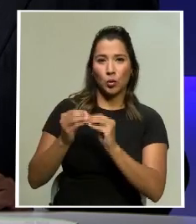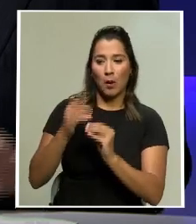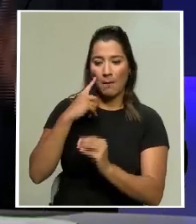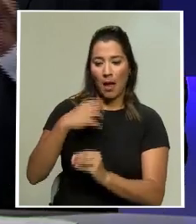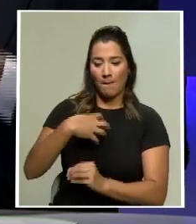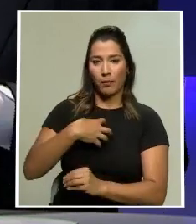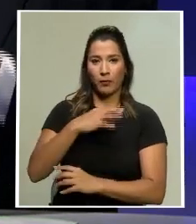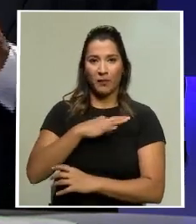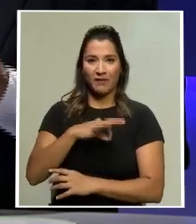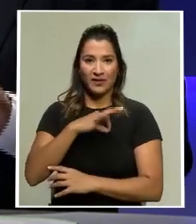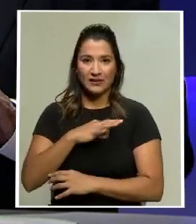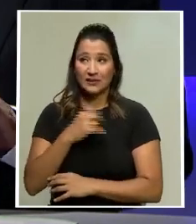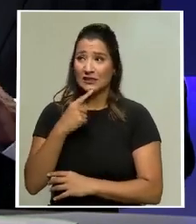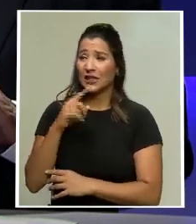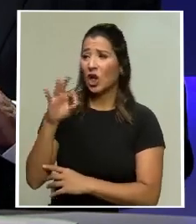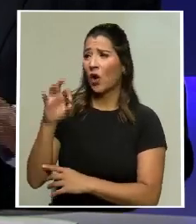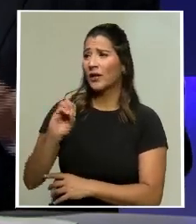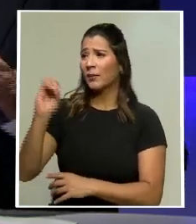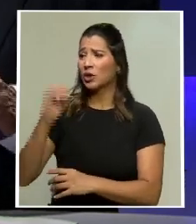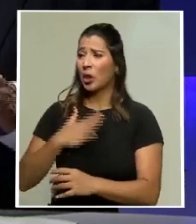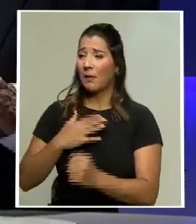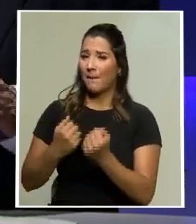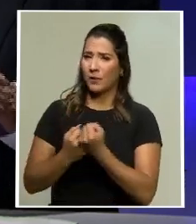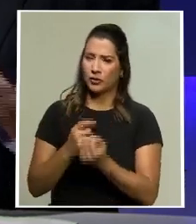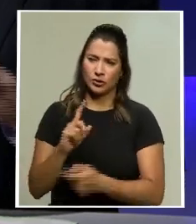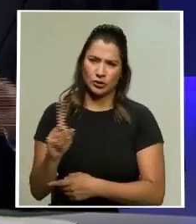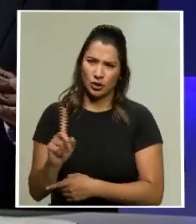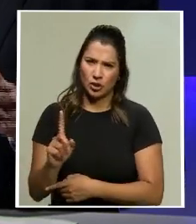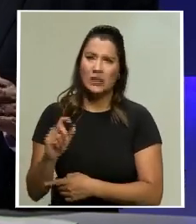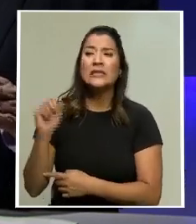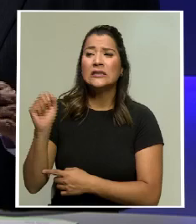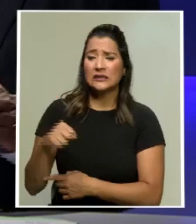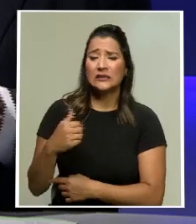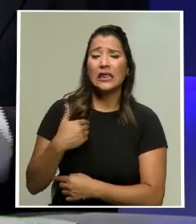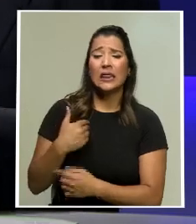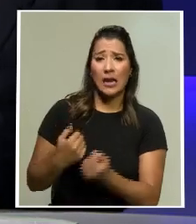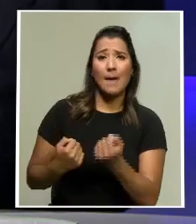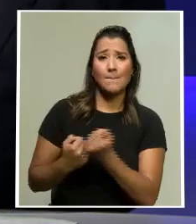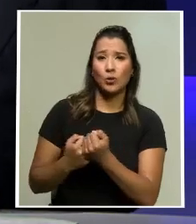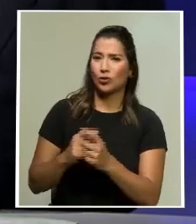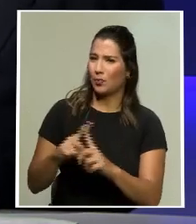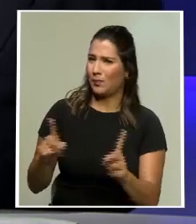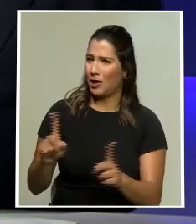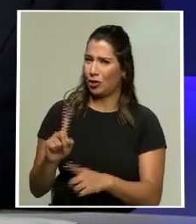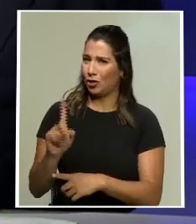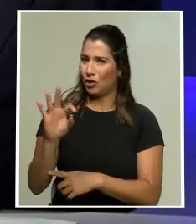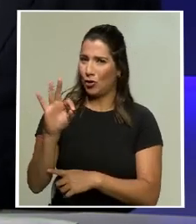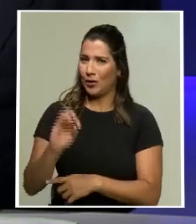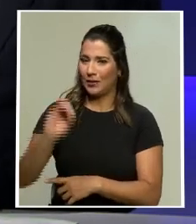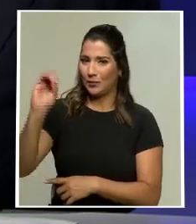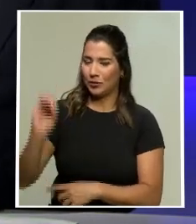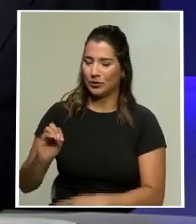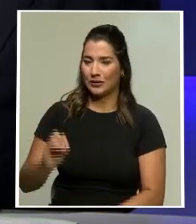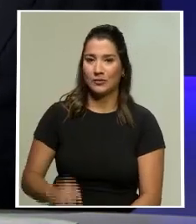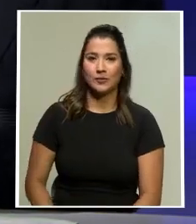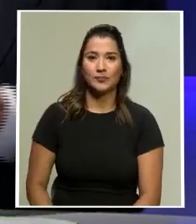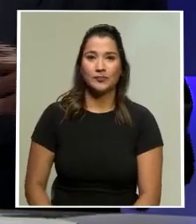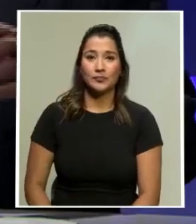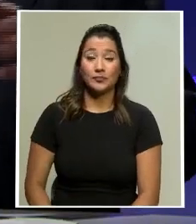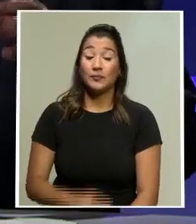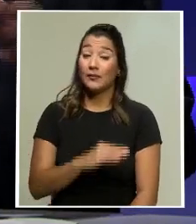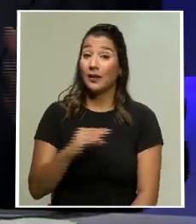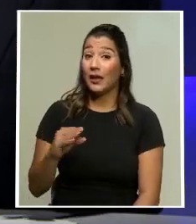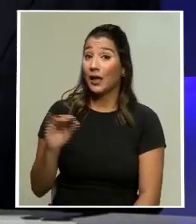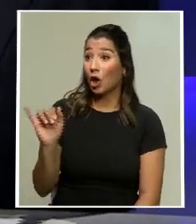O sea, sí, yo creo que tiene popularidad, pero no tanto como él dice. Y como